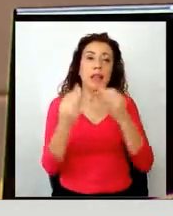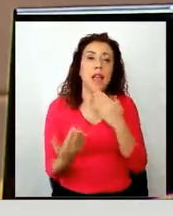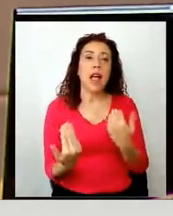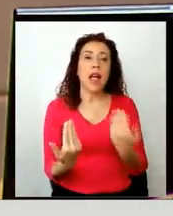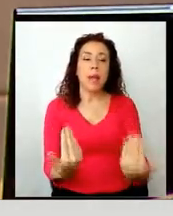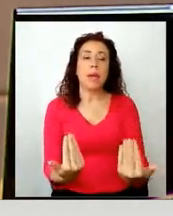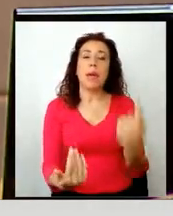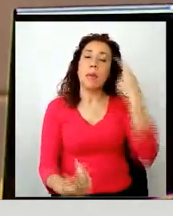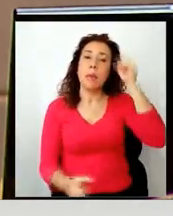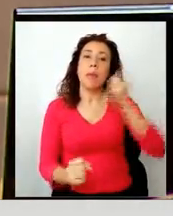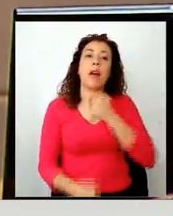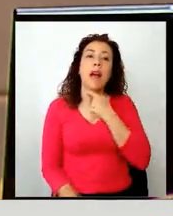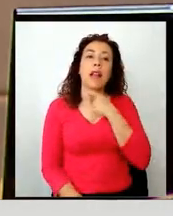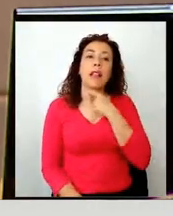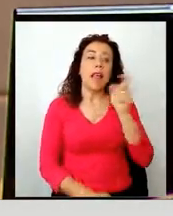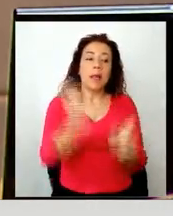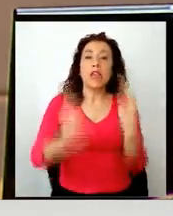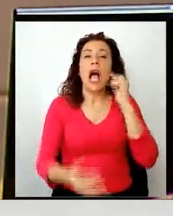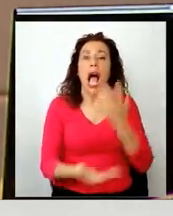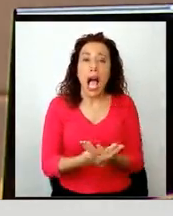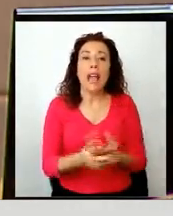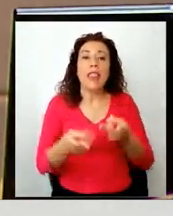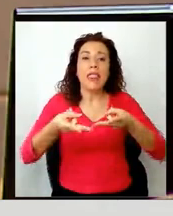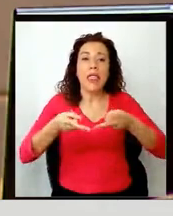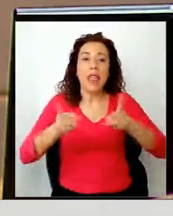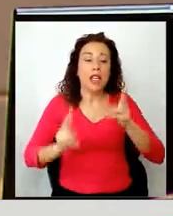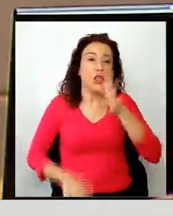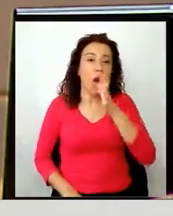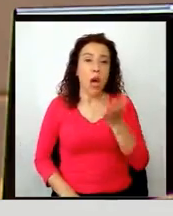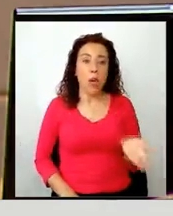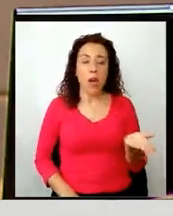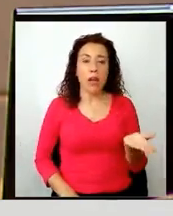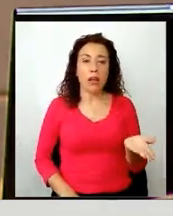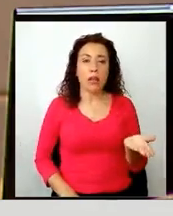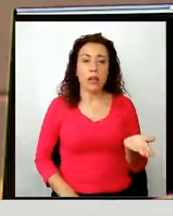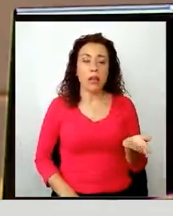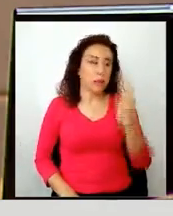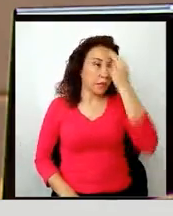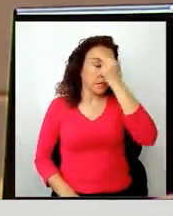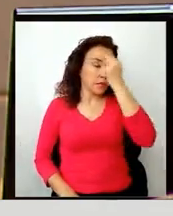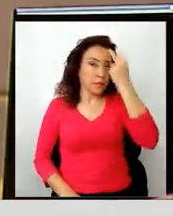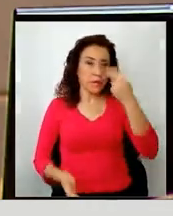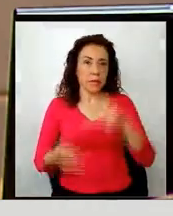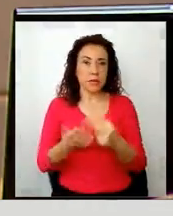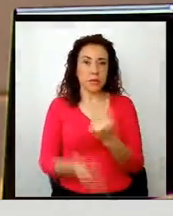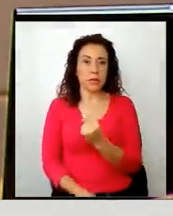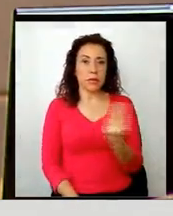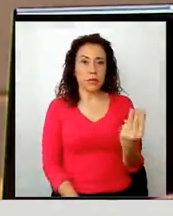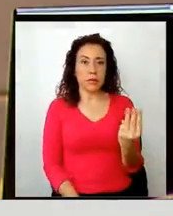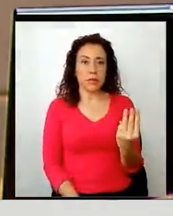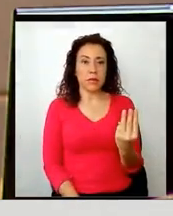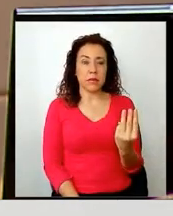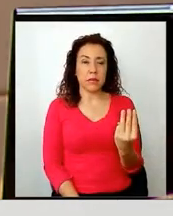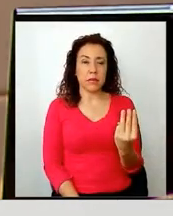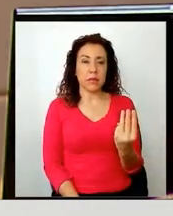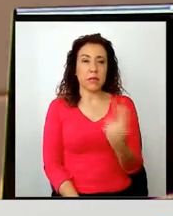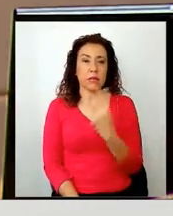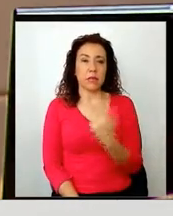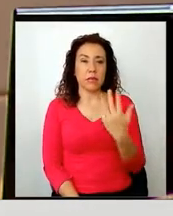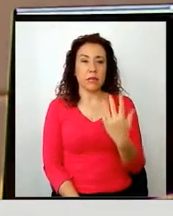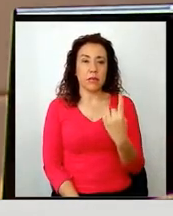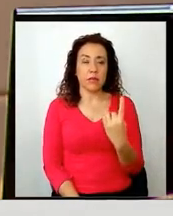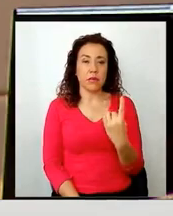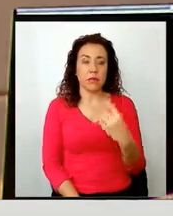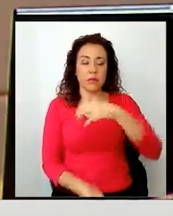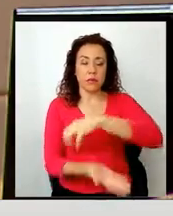el acceso el derecho al agua de hecho en marzo del 2023 habían 291 comunas de chile